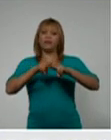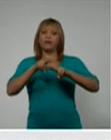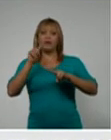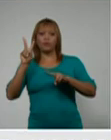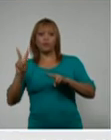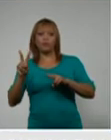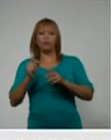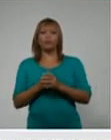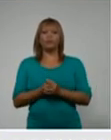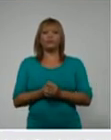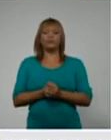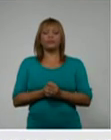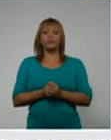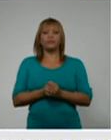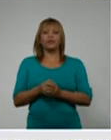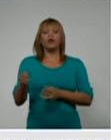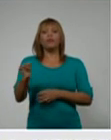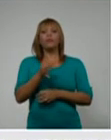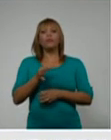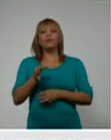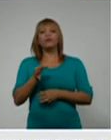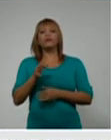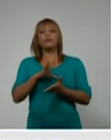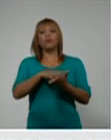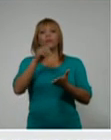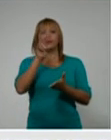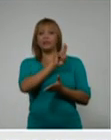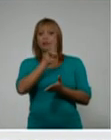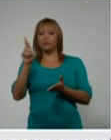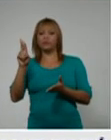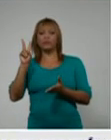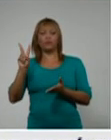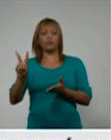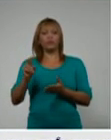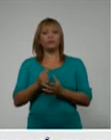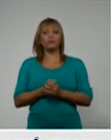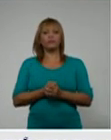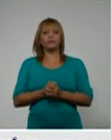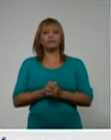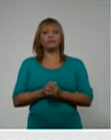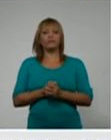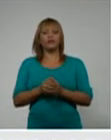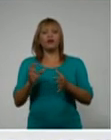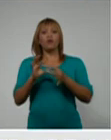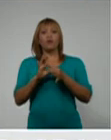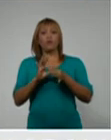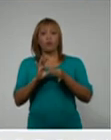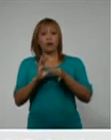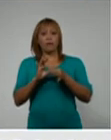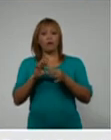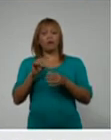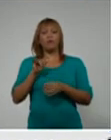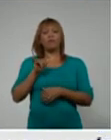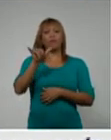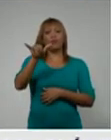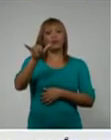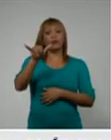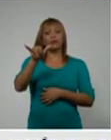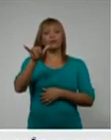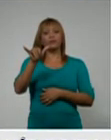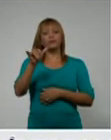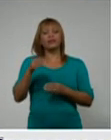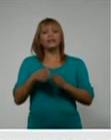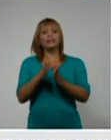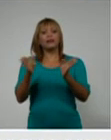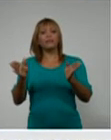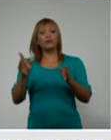casos, el municipio Plaza de la Revolución con 2 casos, Guanabacoa, Boyeros, San Miguel y